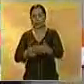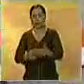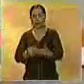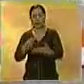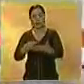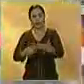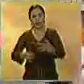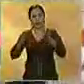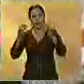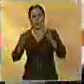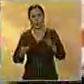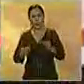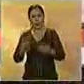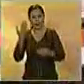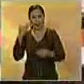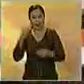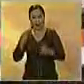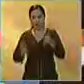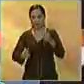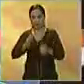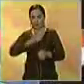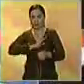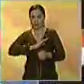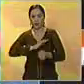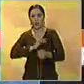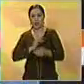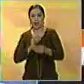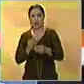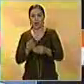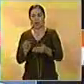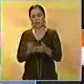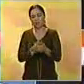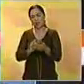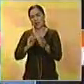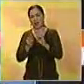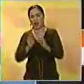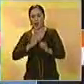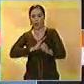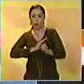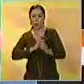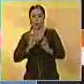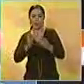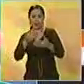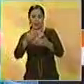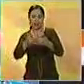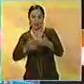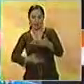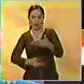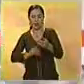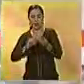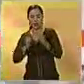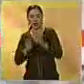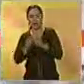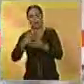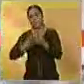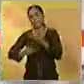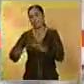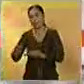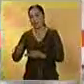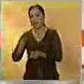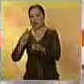el registro original de su vehículo. Allí podrán hacer correcciones en los títulos de propiedad, así como duplicados, traspasos,